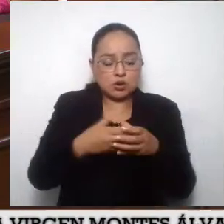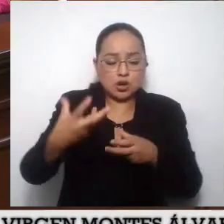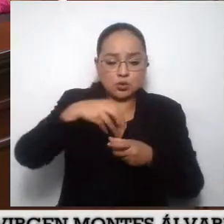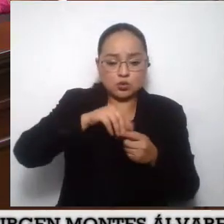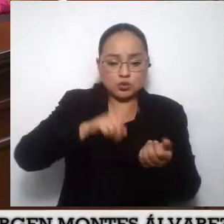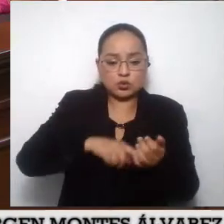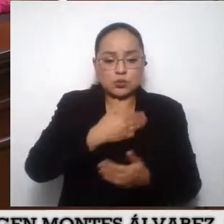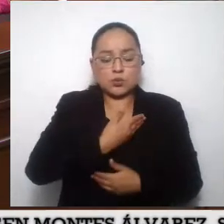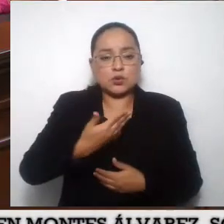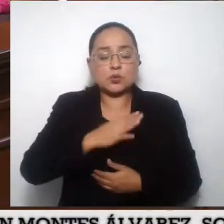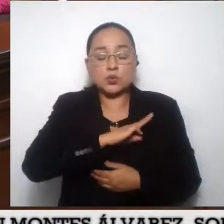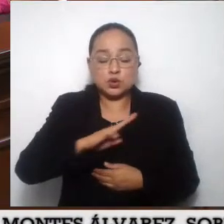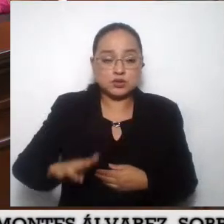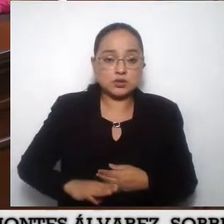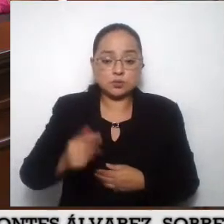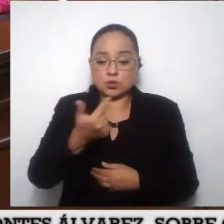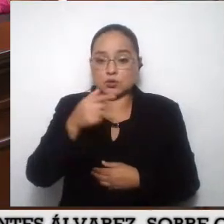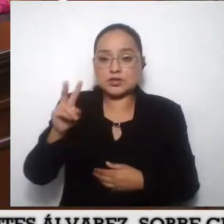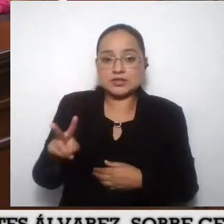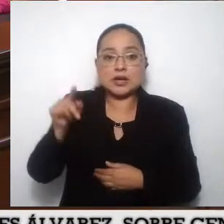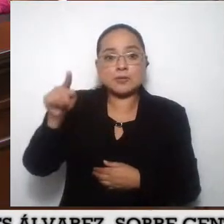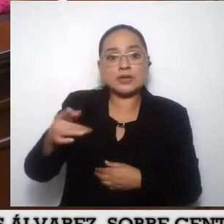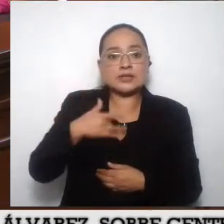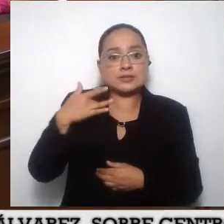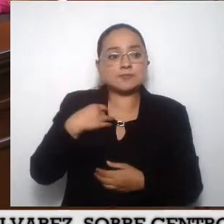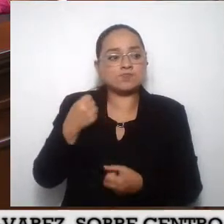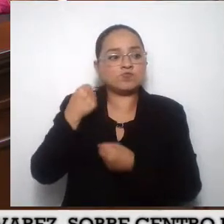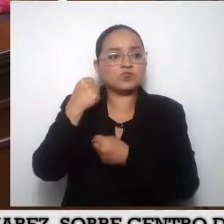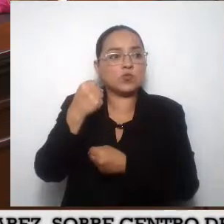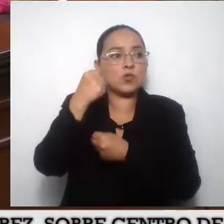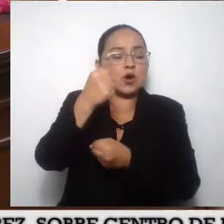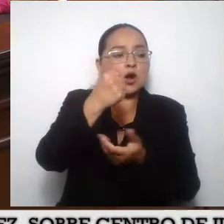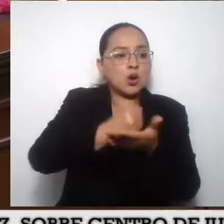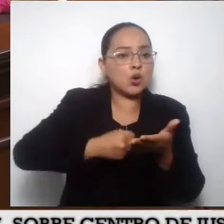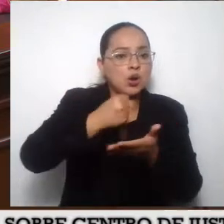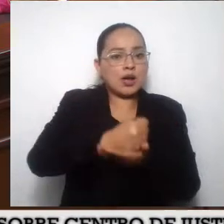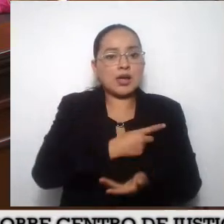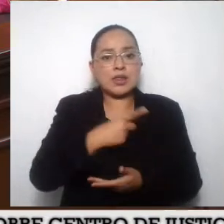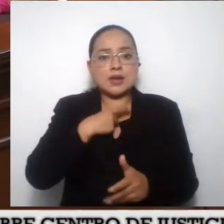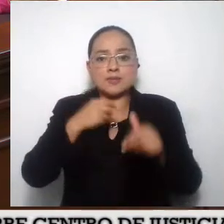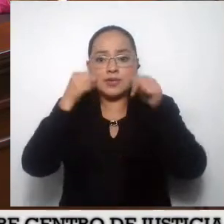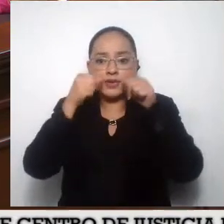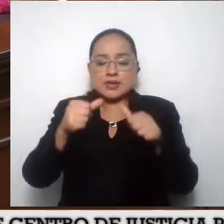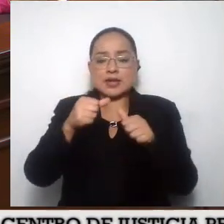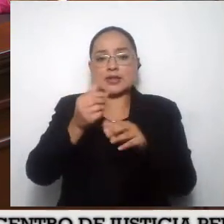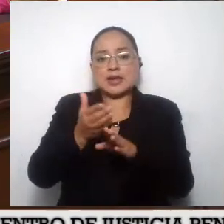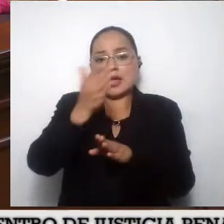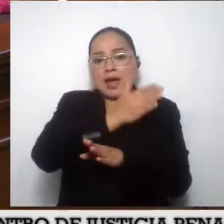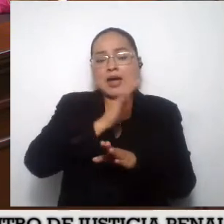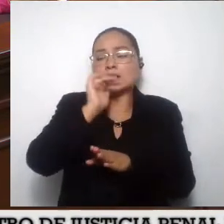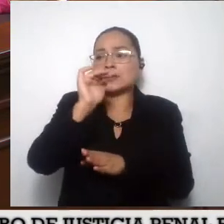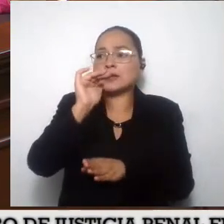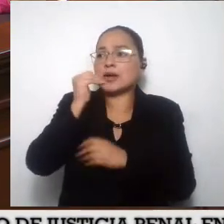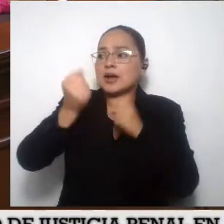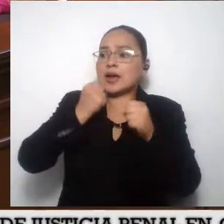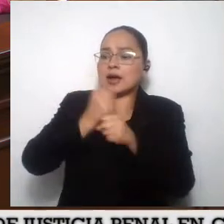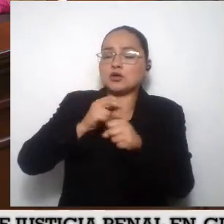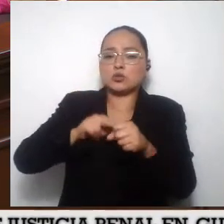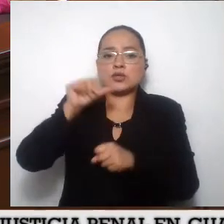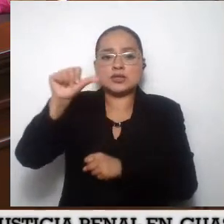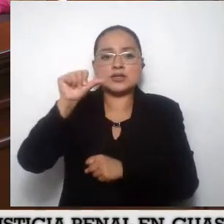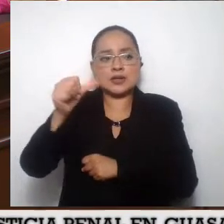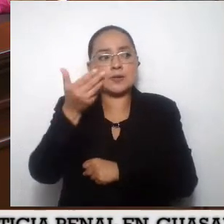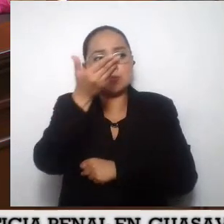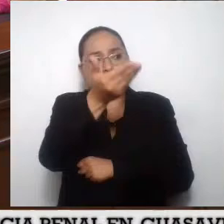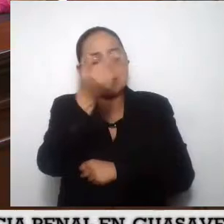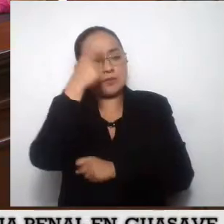Guasave han alzado la voz para que se atienda una solicitud realizada desde el año 2016 con el